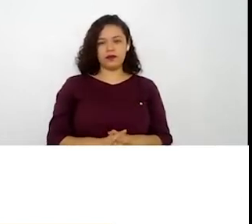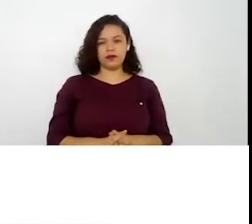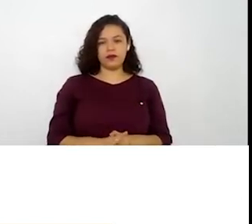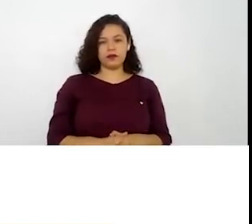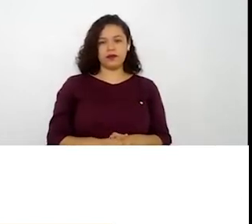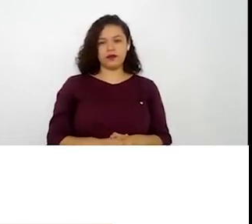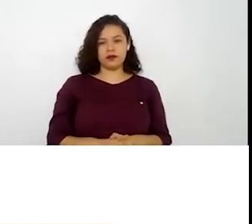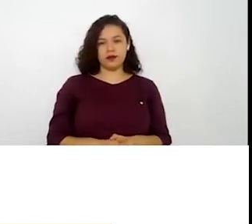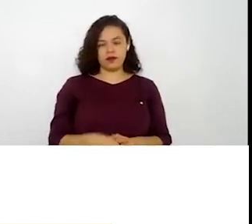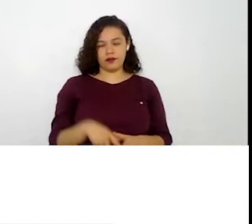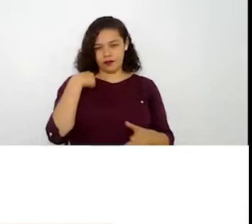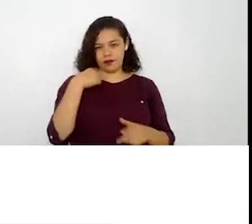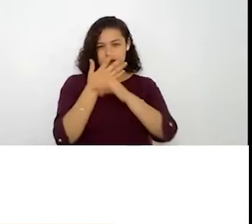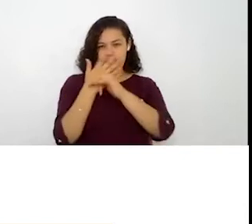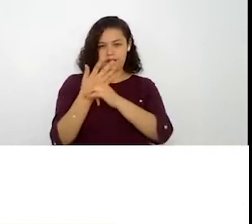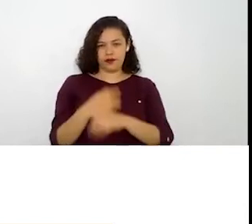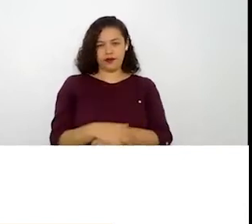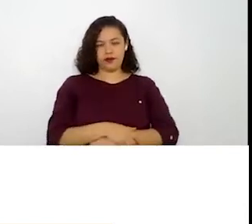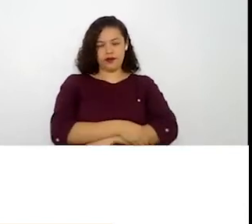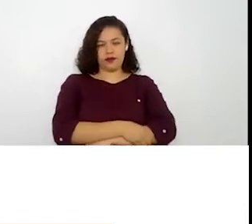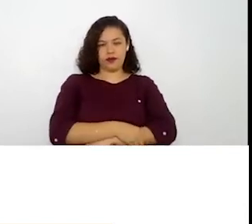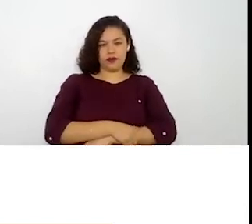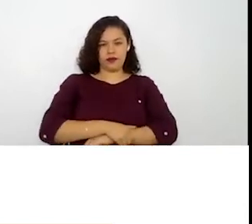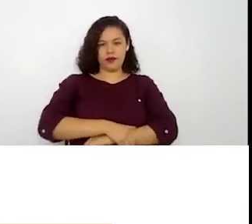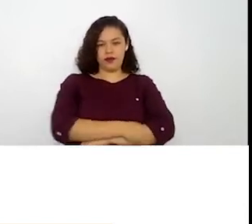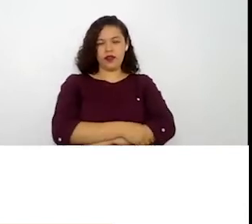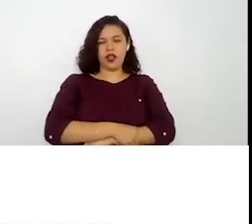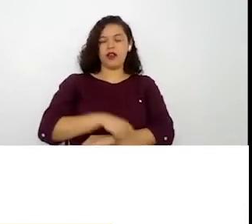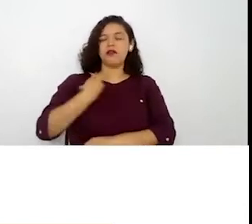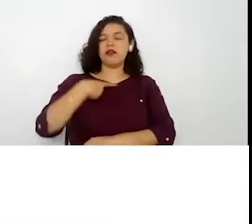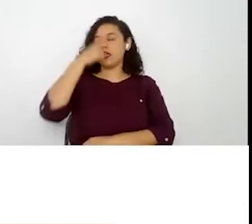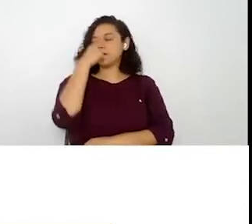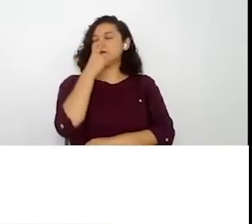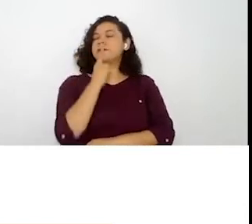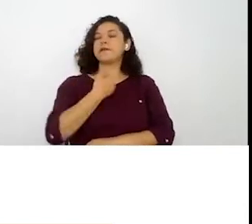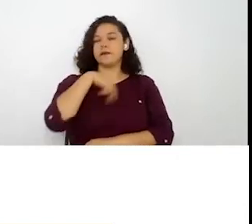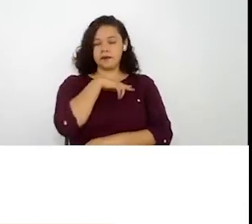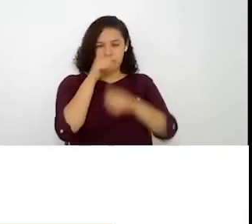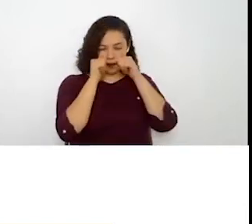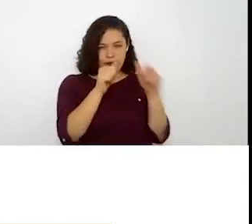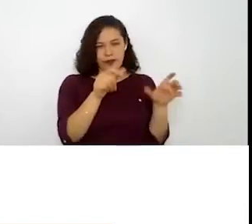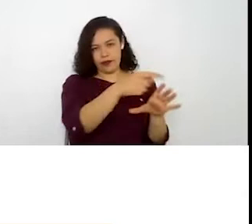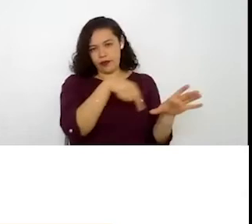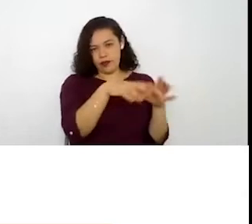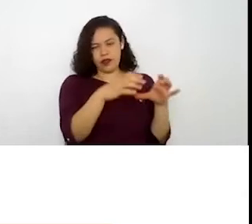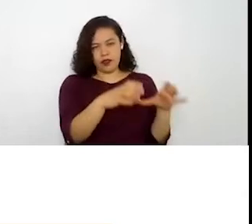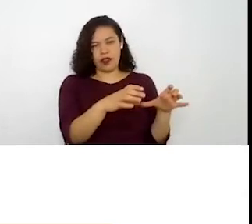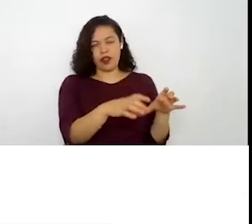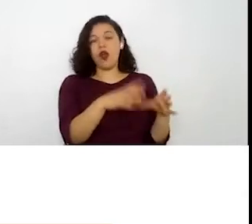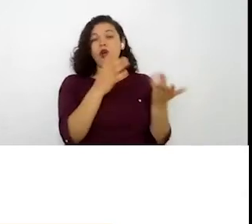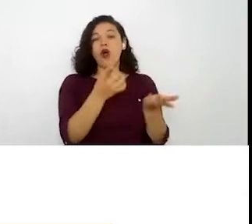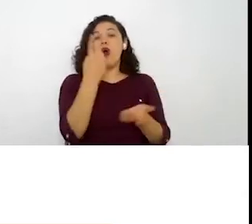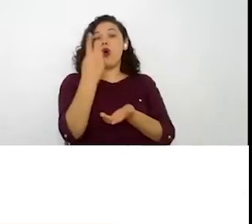dice tenemos un perfil de población a la que atendemos sobre solo Vamos a establecer